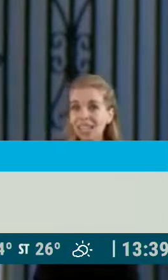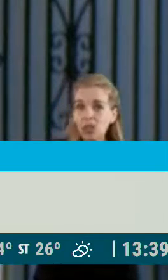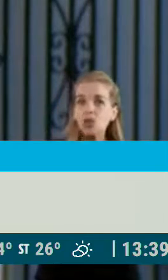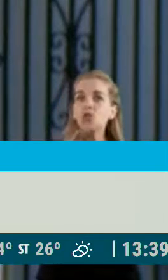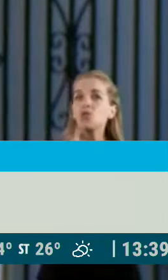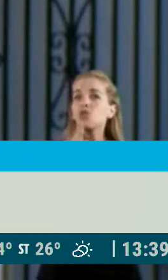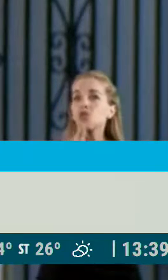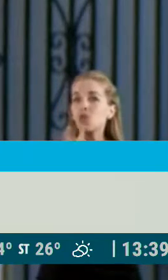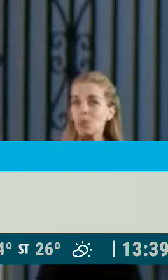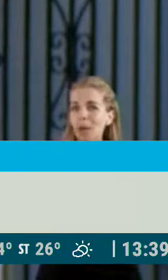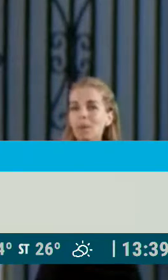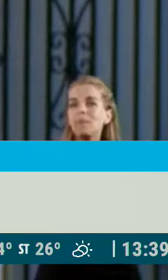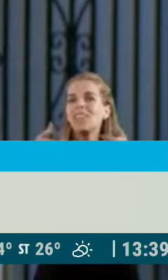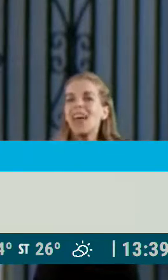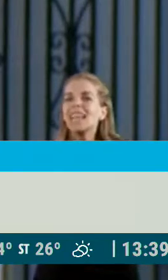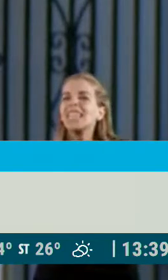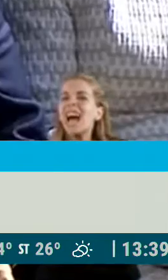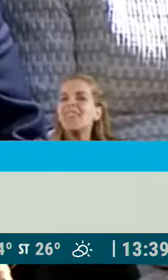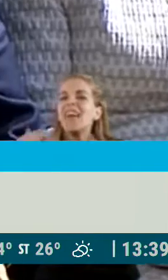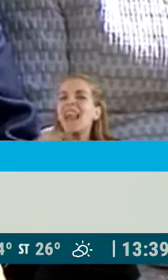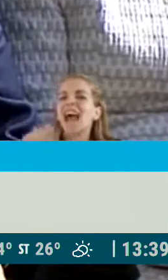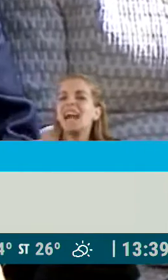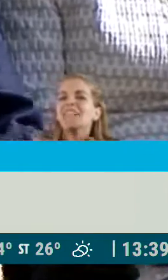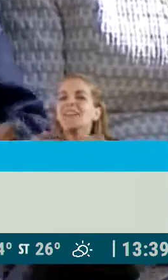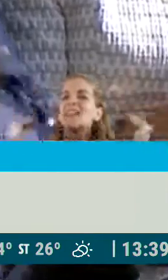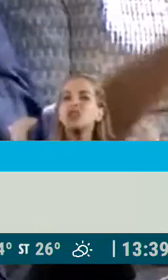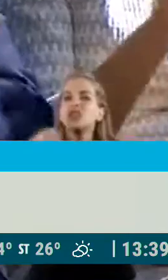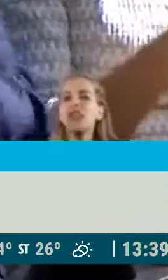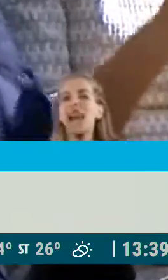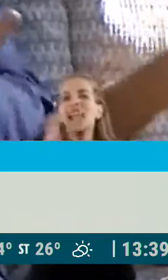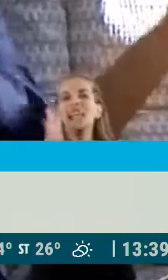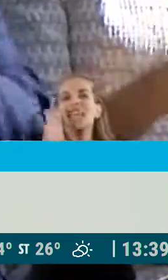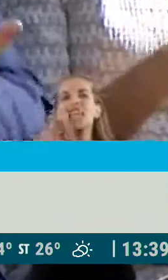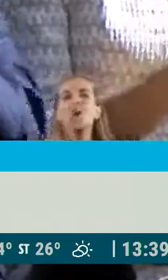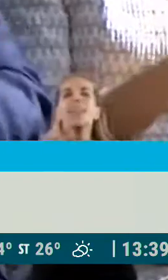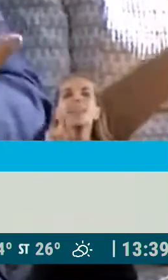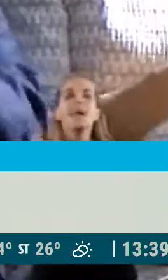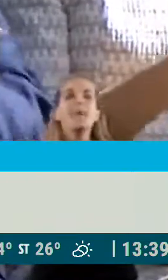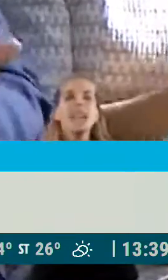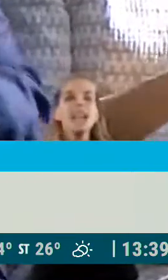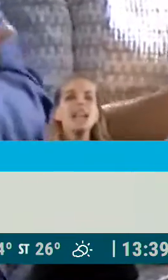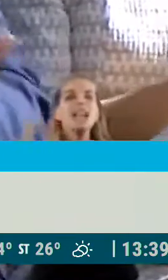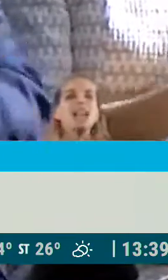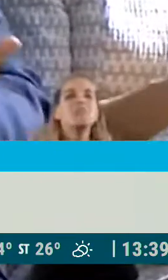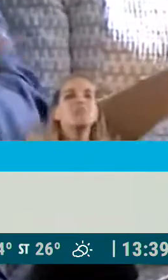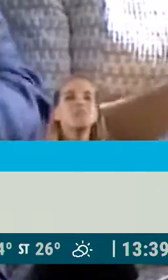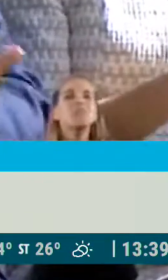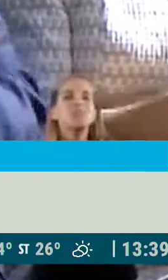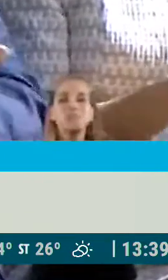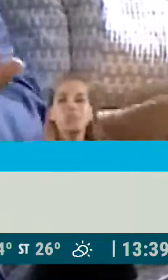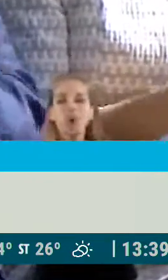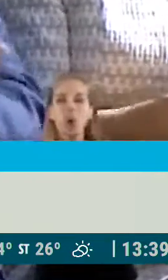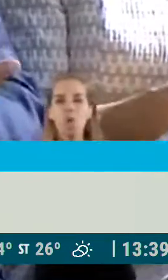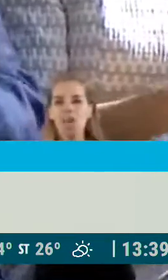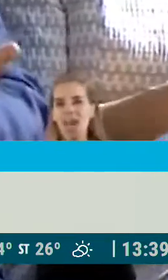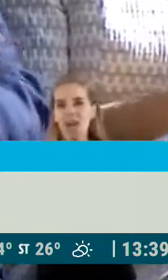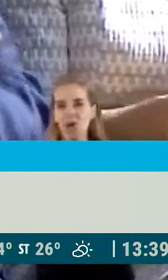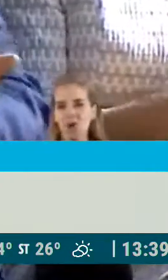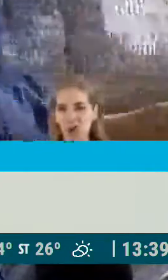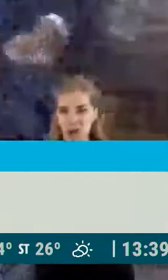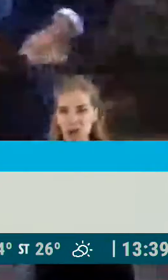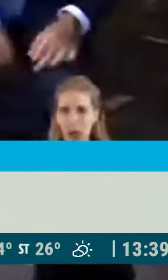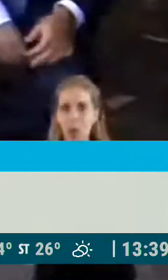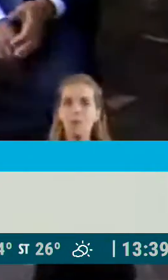vamos a entregar la vivienda número 50.000 construida en nuestra gestión. Y otras 120.000 viviendas